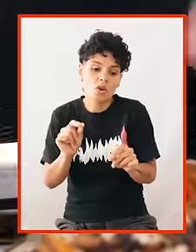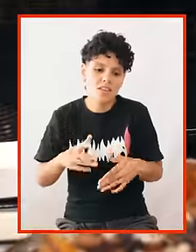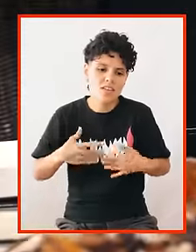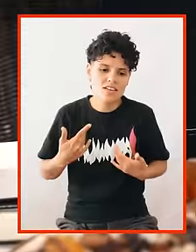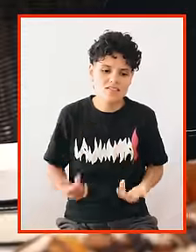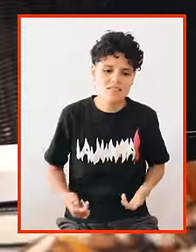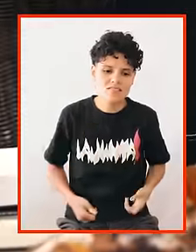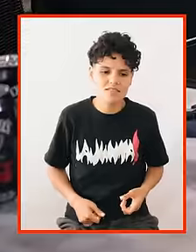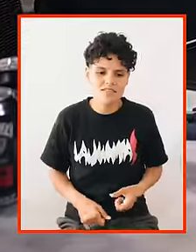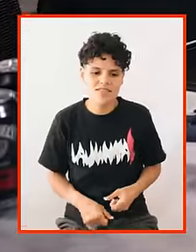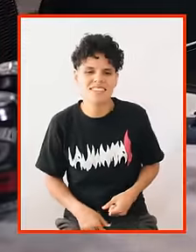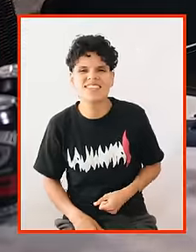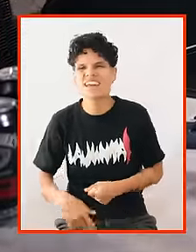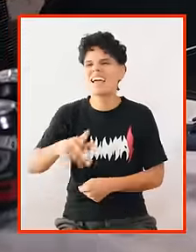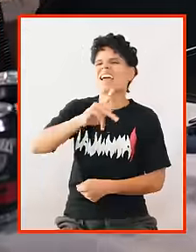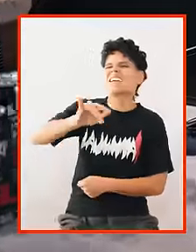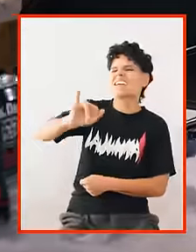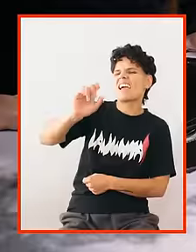¿Sí? ¡Entra Kid